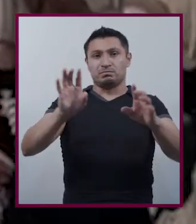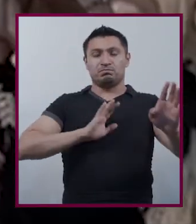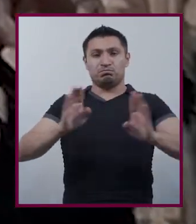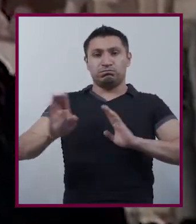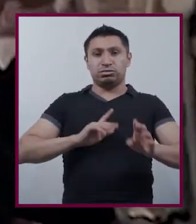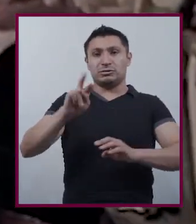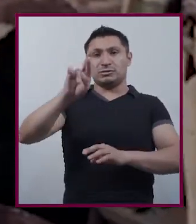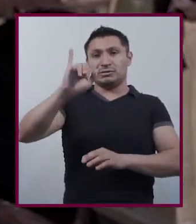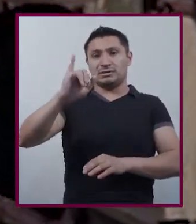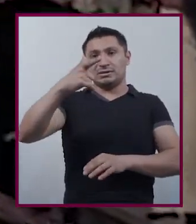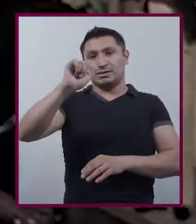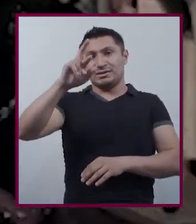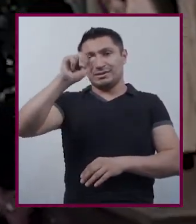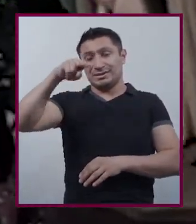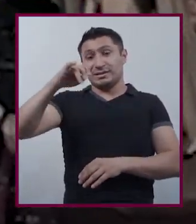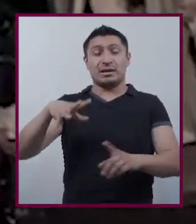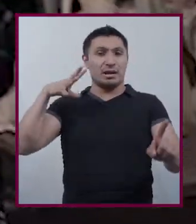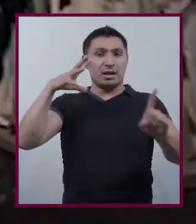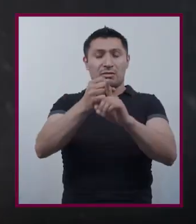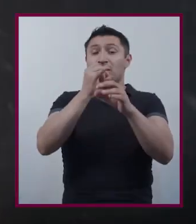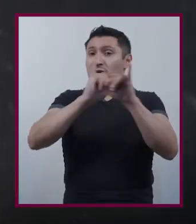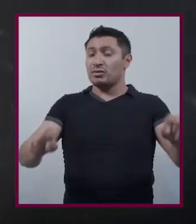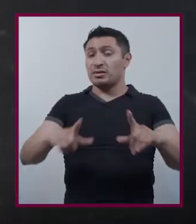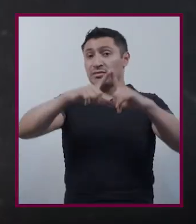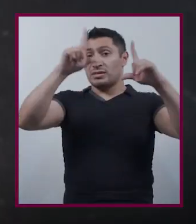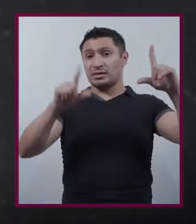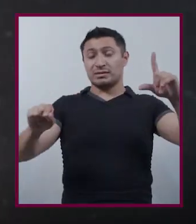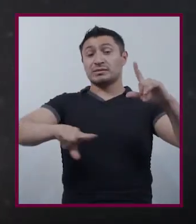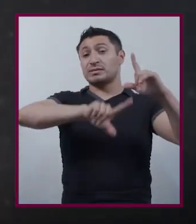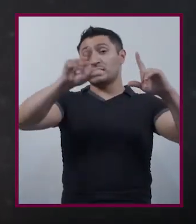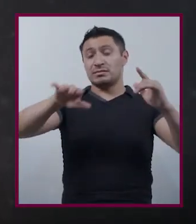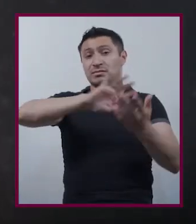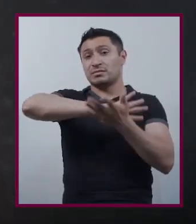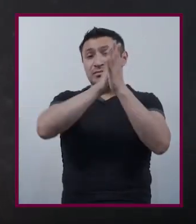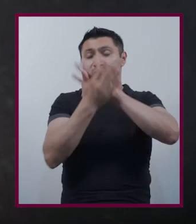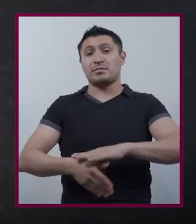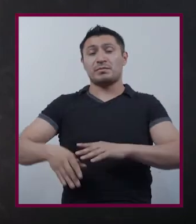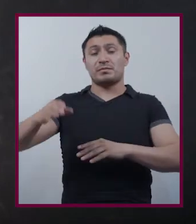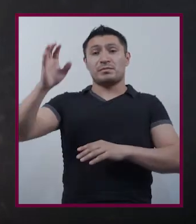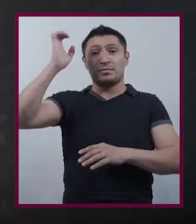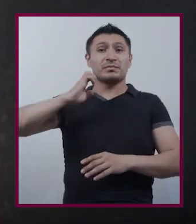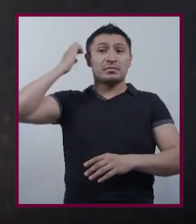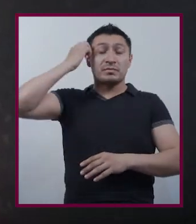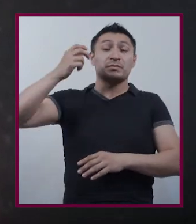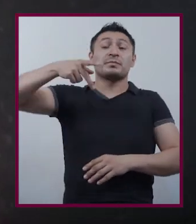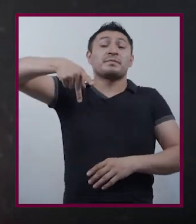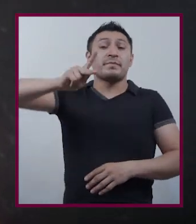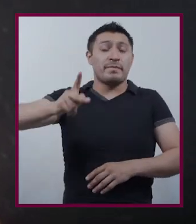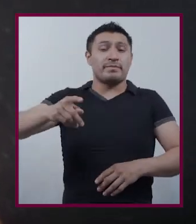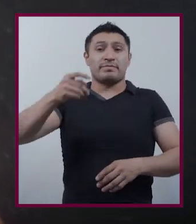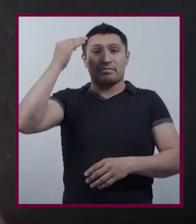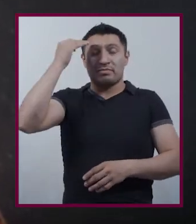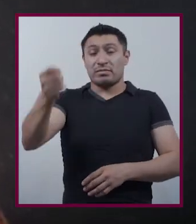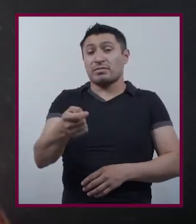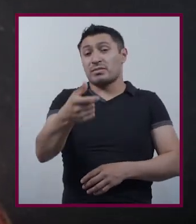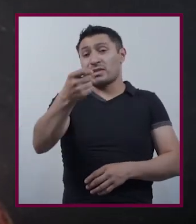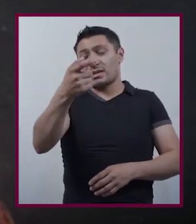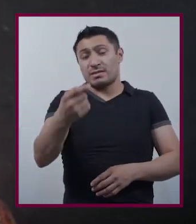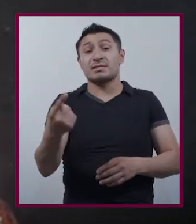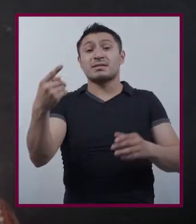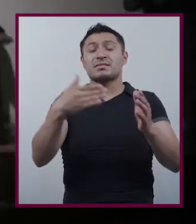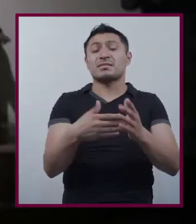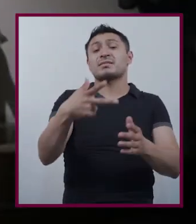con el cual se consiguió la independencia de México. Después se convirtió en emperador, sin embargo, por poco tiempo, pues